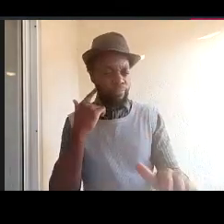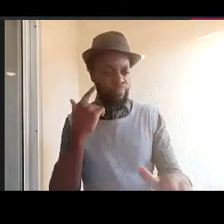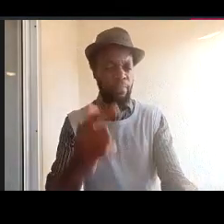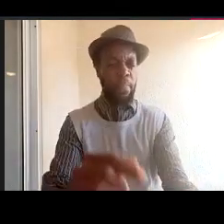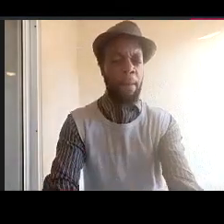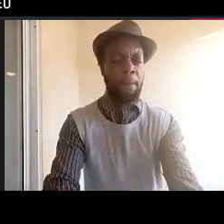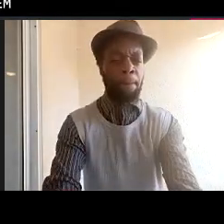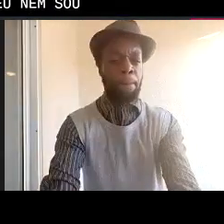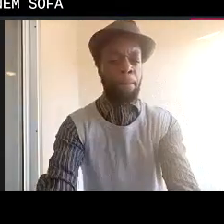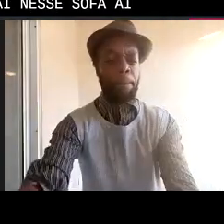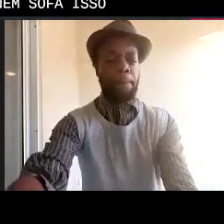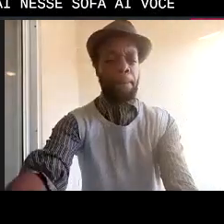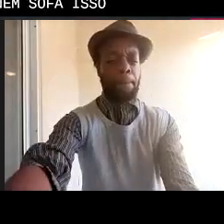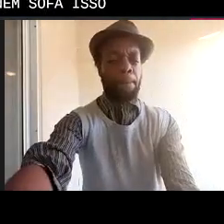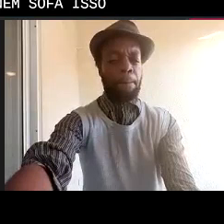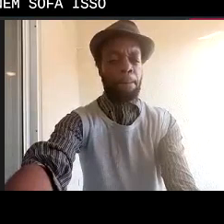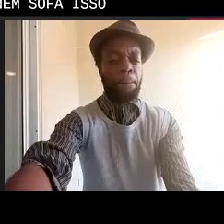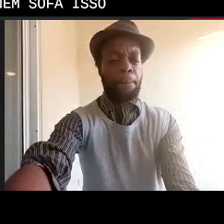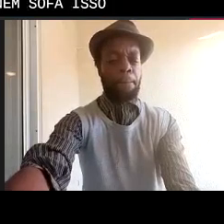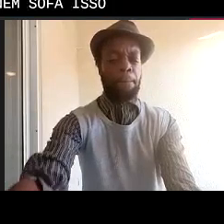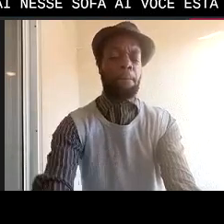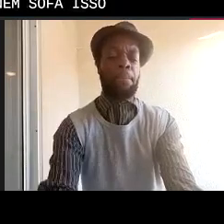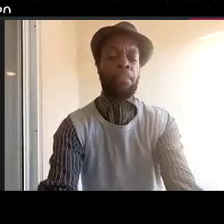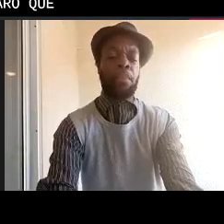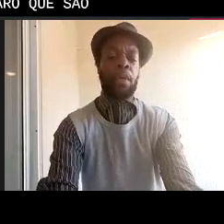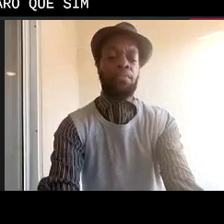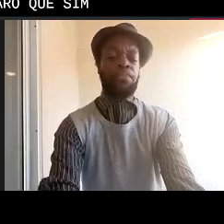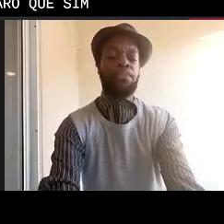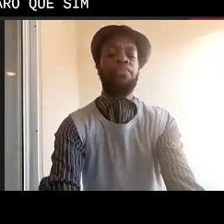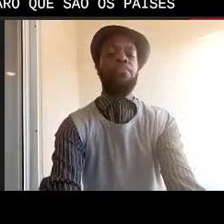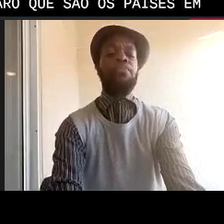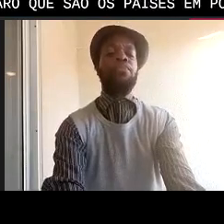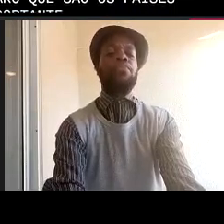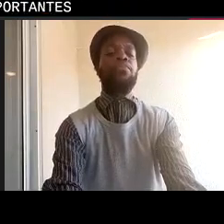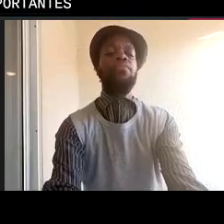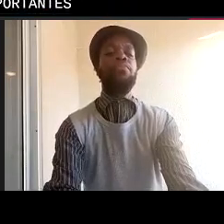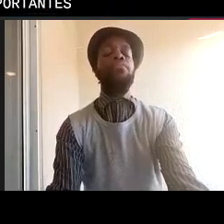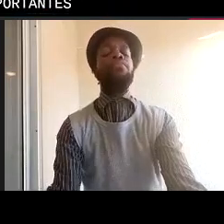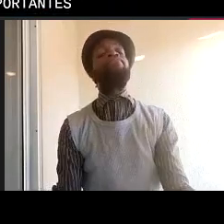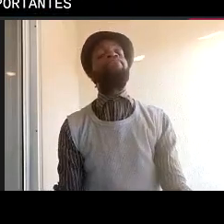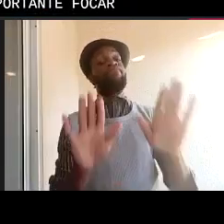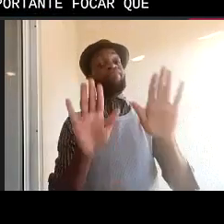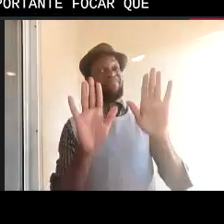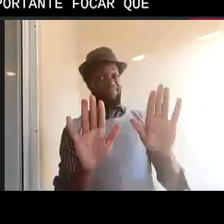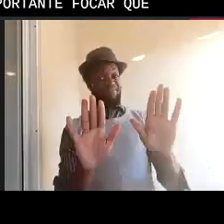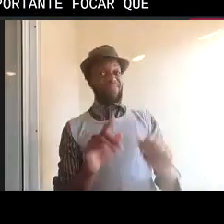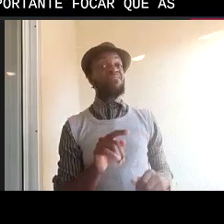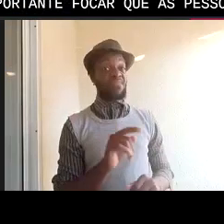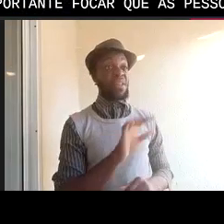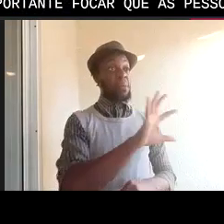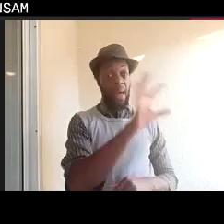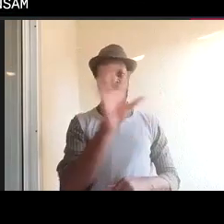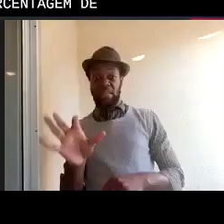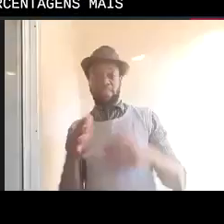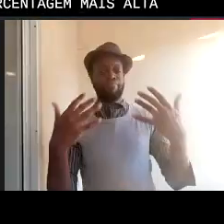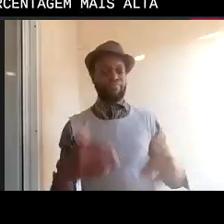Y en estos países, cabe destacar que son los niveles, los porcentajes más altos. Y vamos a